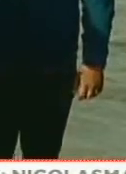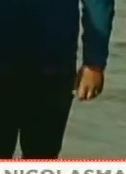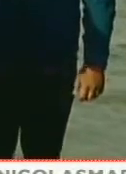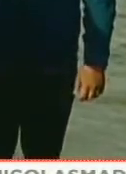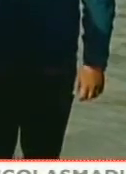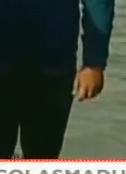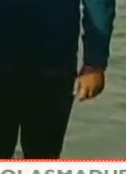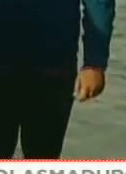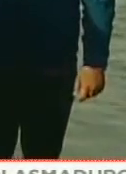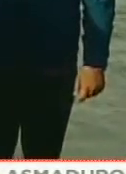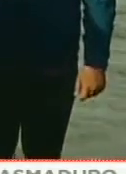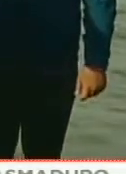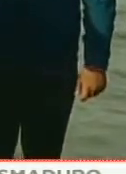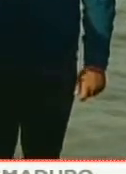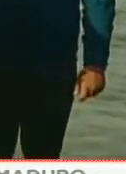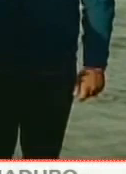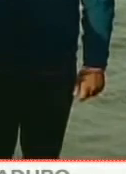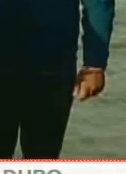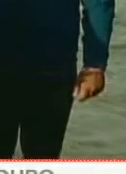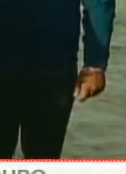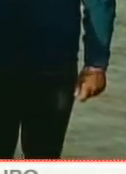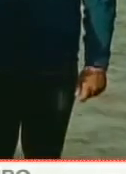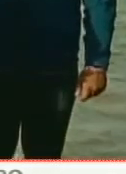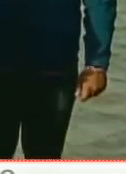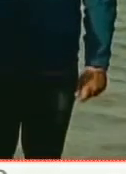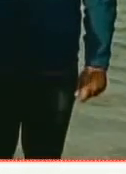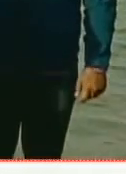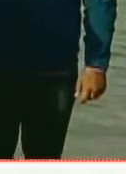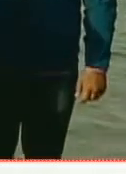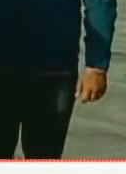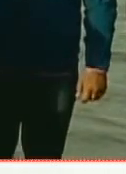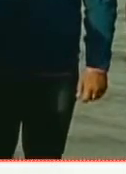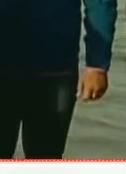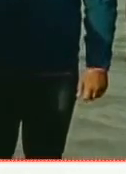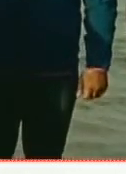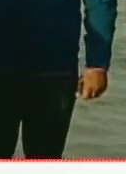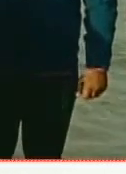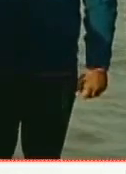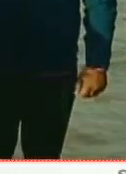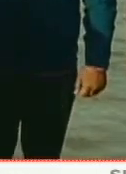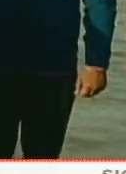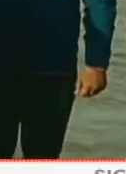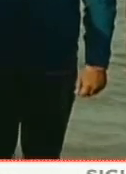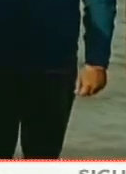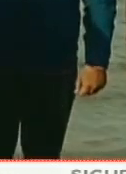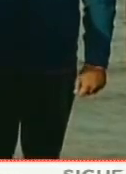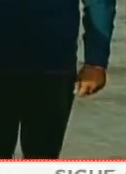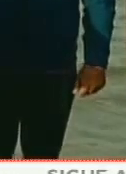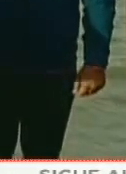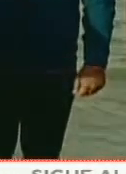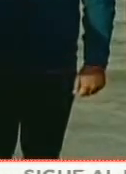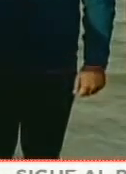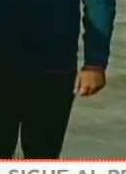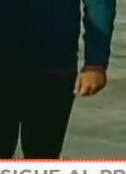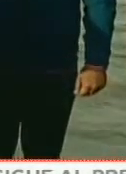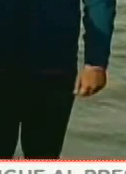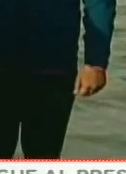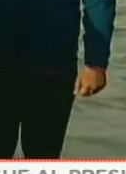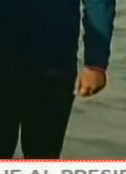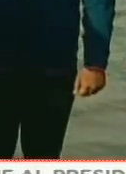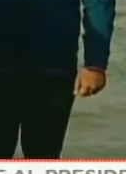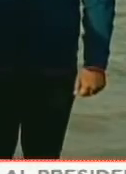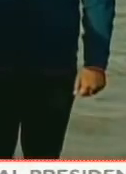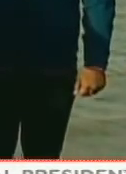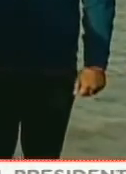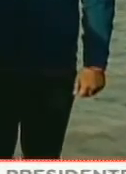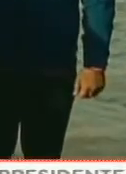gobierno del presidente Maduro y con todo el gobierno bolivariano en todos sus niveles, en la construcción y en el surgimiento de esta nueva